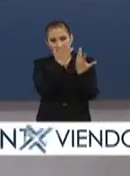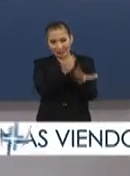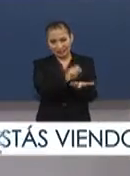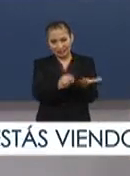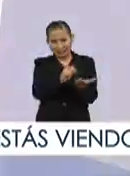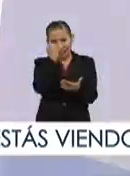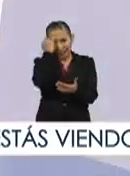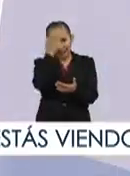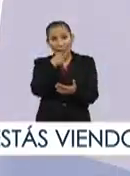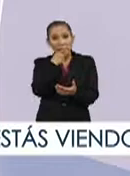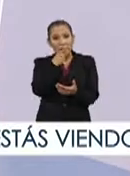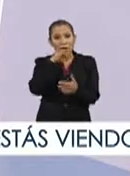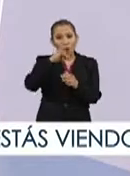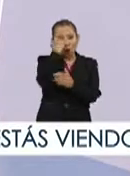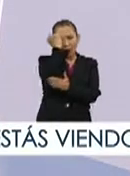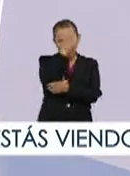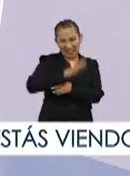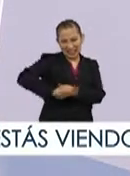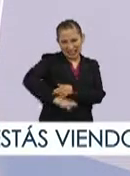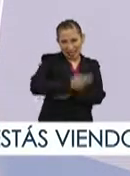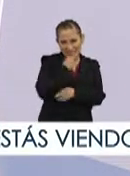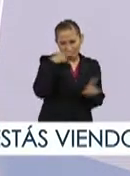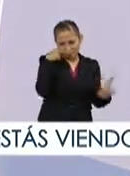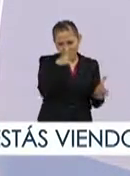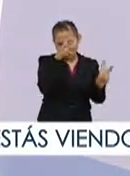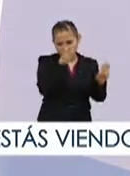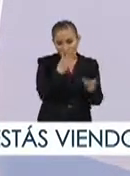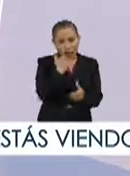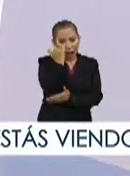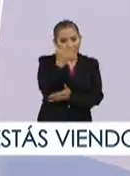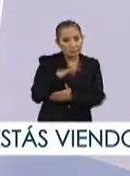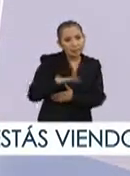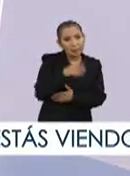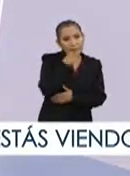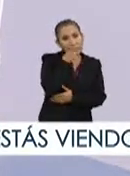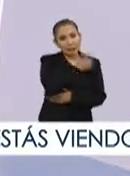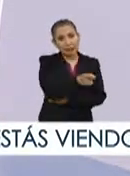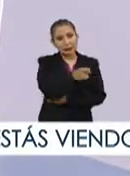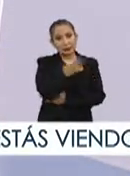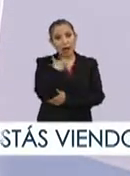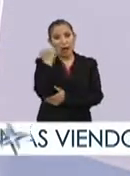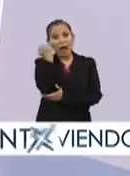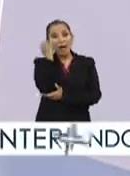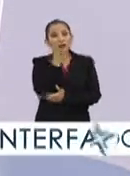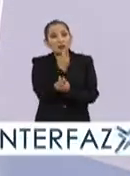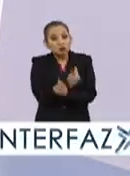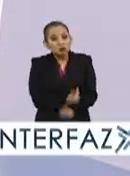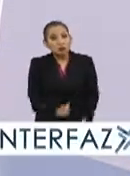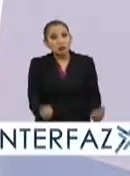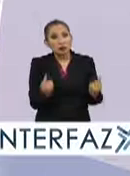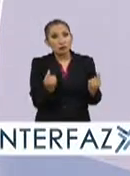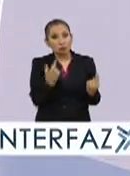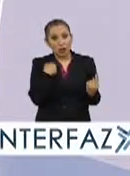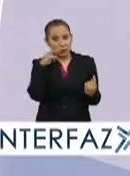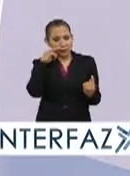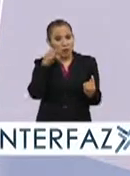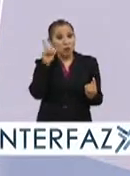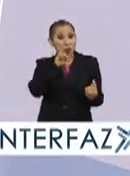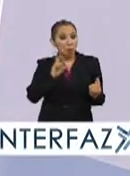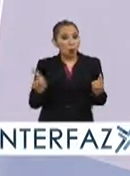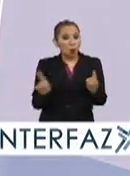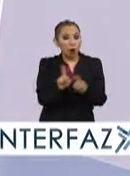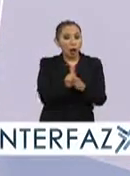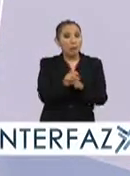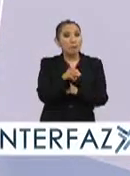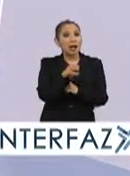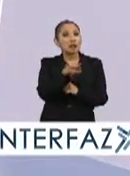en la India, habla de un jardín, Octavio Paz, y eso es el jardín de su infancia. Pero ahí aparece una mujer, esa